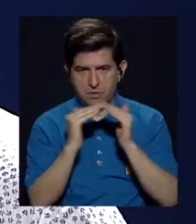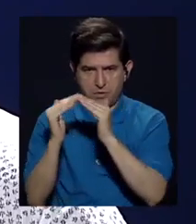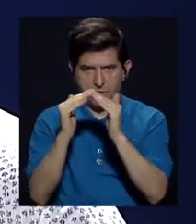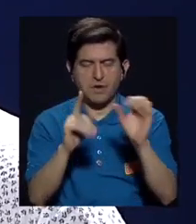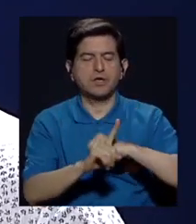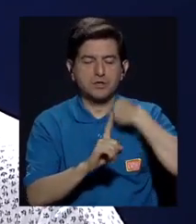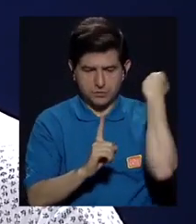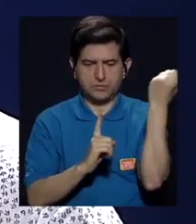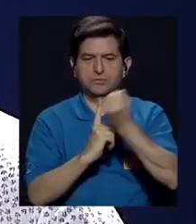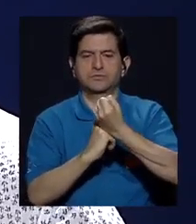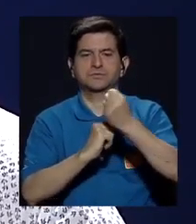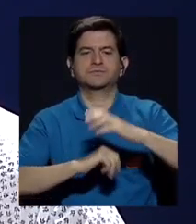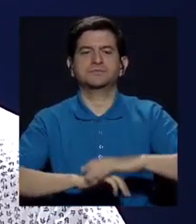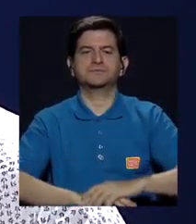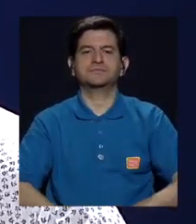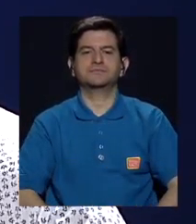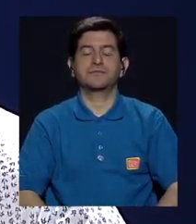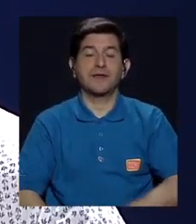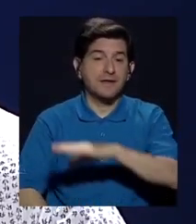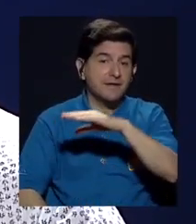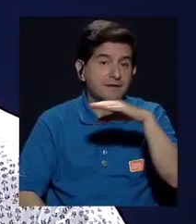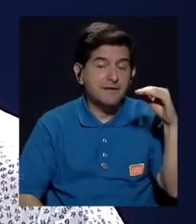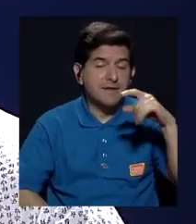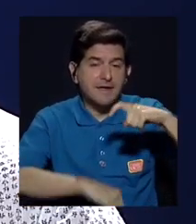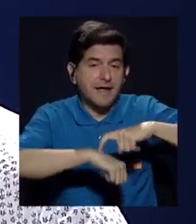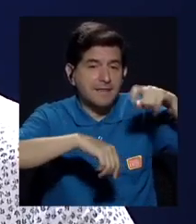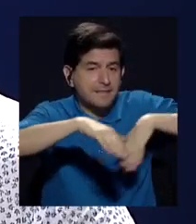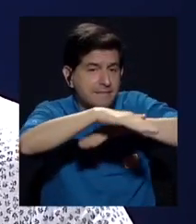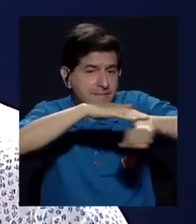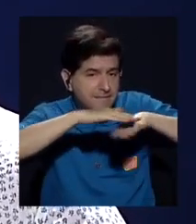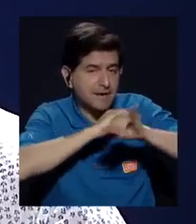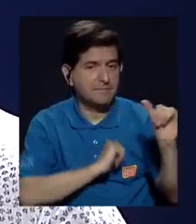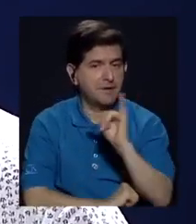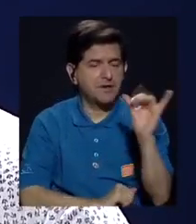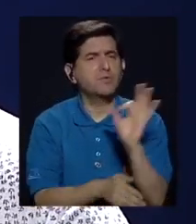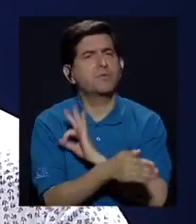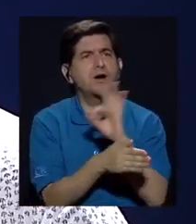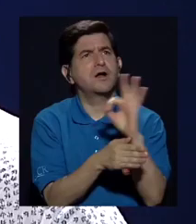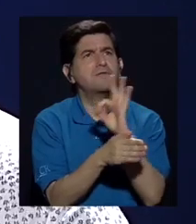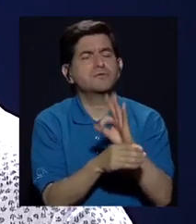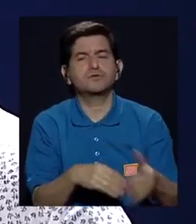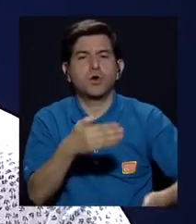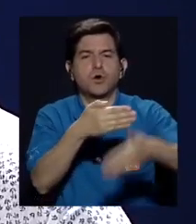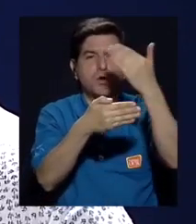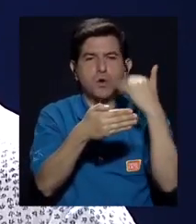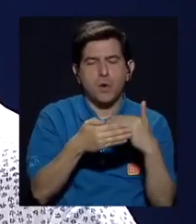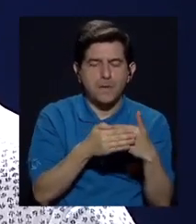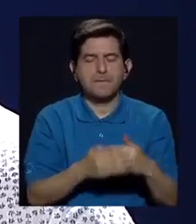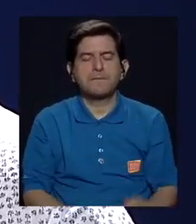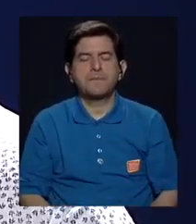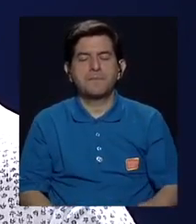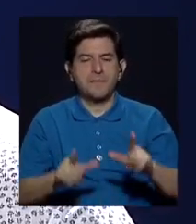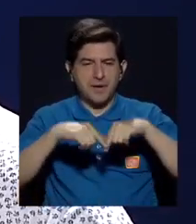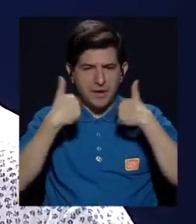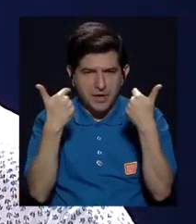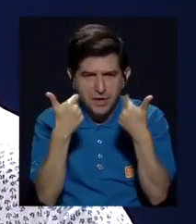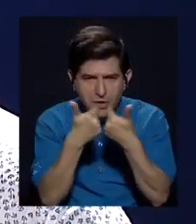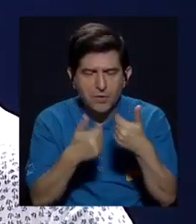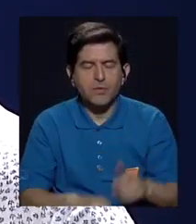la sociedad. Y la etapa básica pues también funciona como un preconservatorio para las